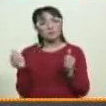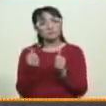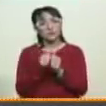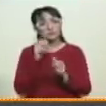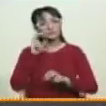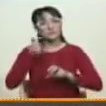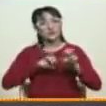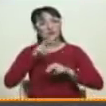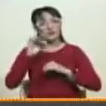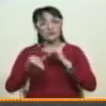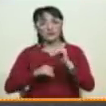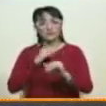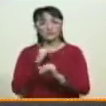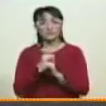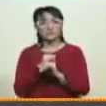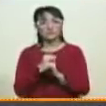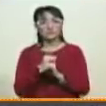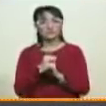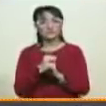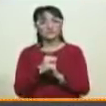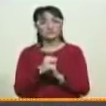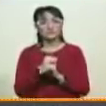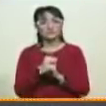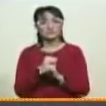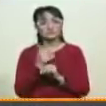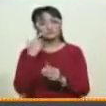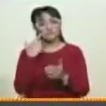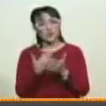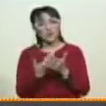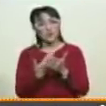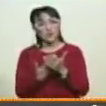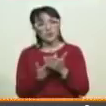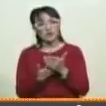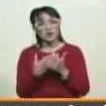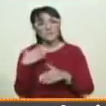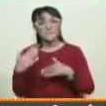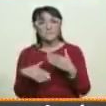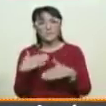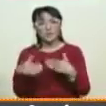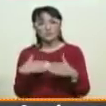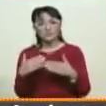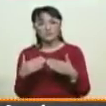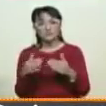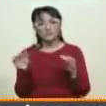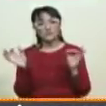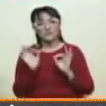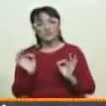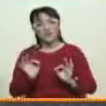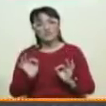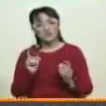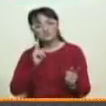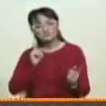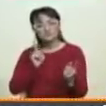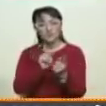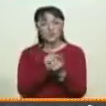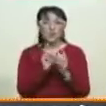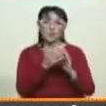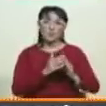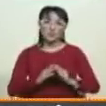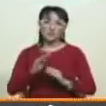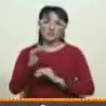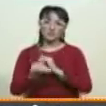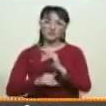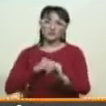acompañantes internacionales que están verificando las etapas del proceso como una forma de lograr un acercamiento de la comunidad